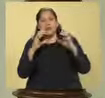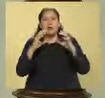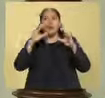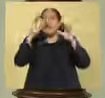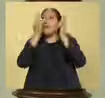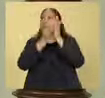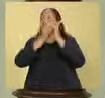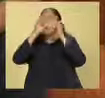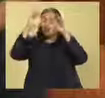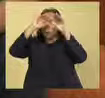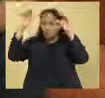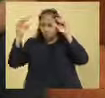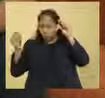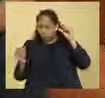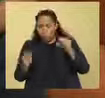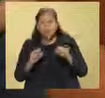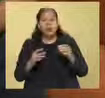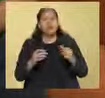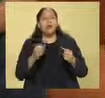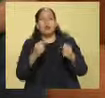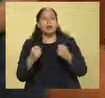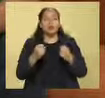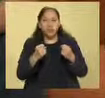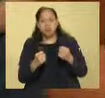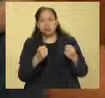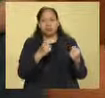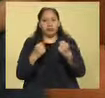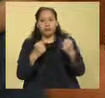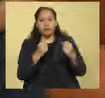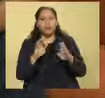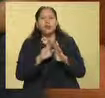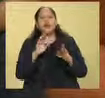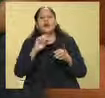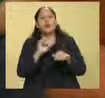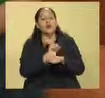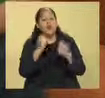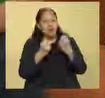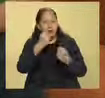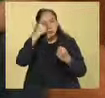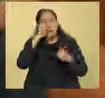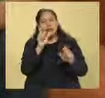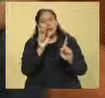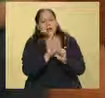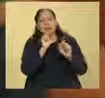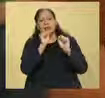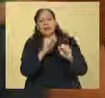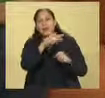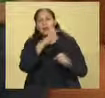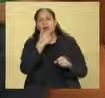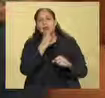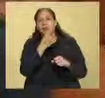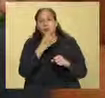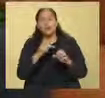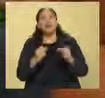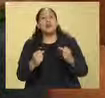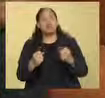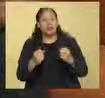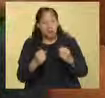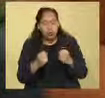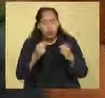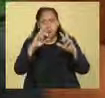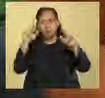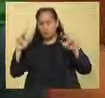está llena de tubos todo todo el coche está pensado para la seguridad nos va a tocar y el coche se